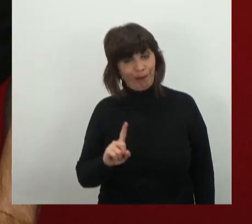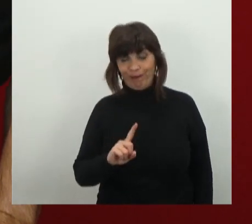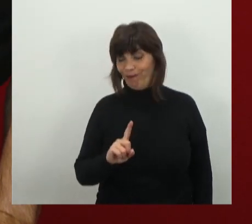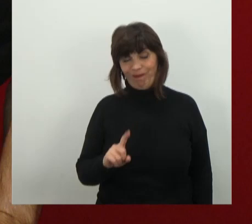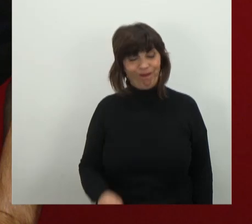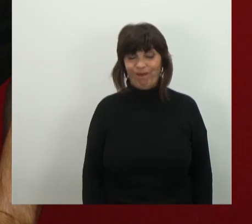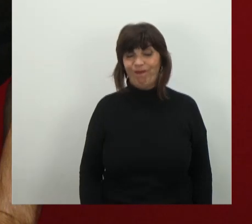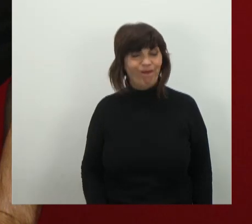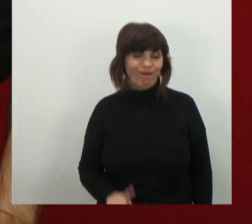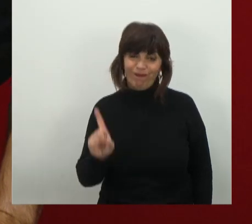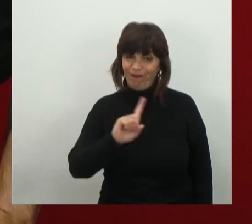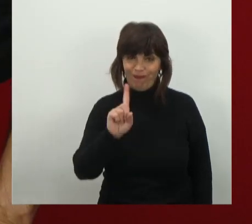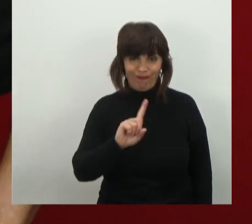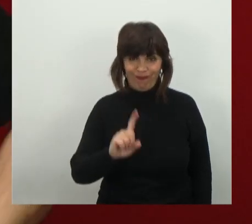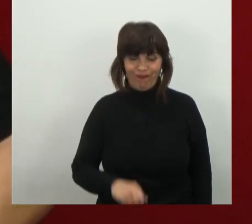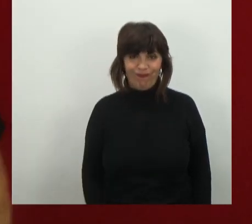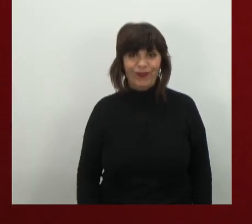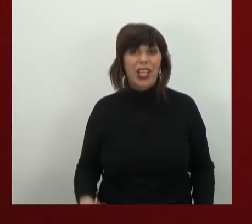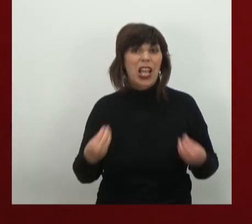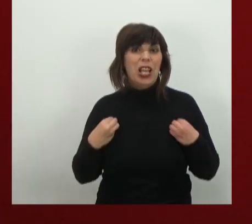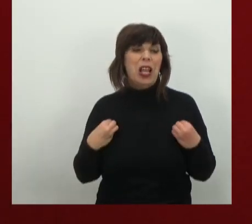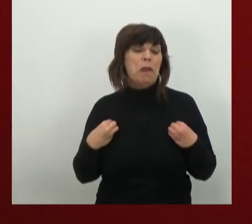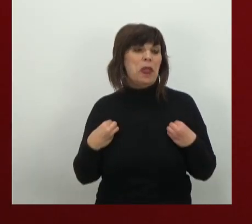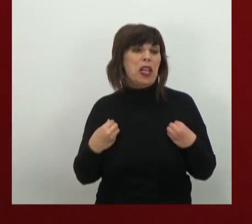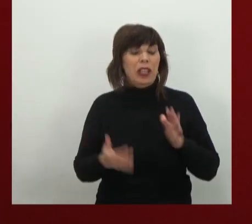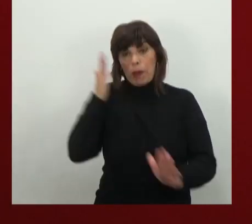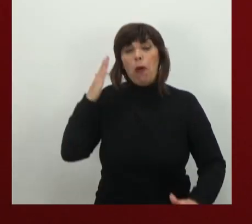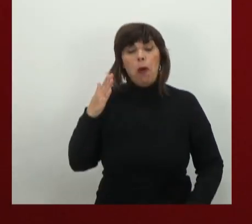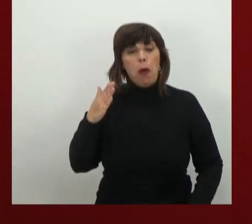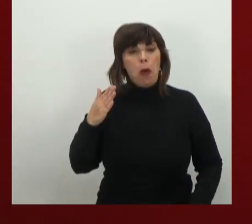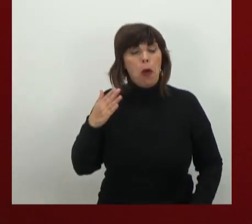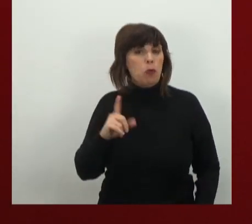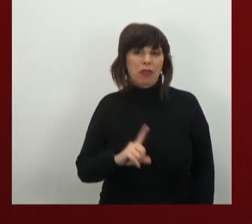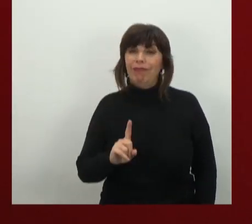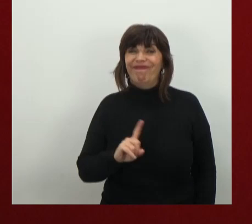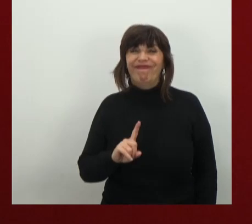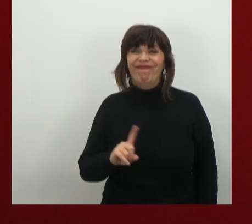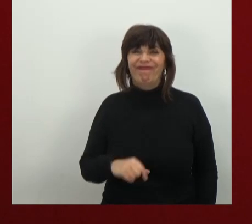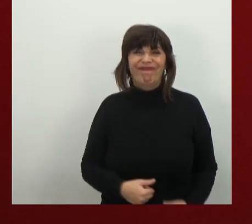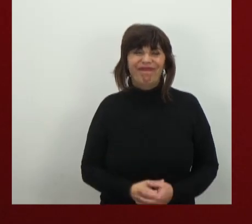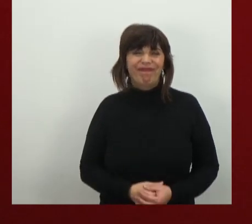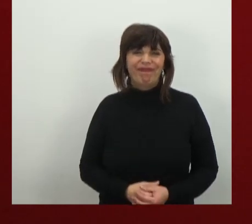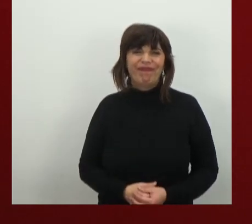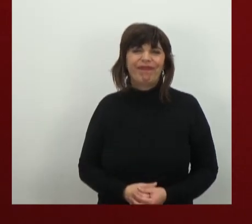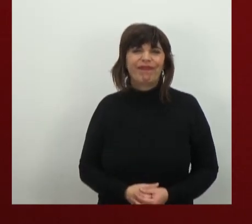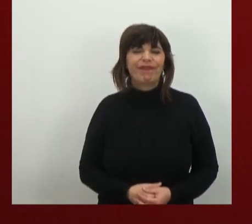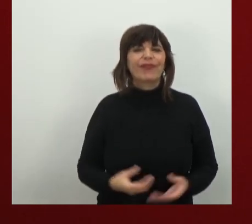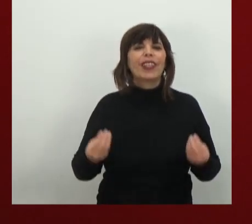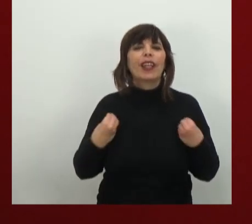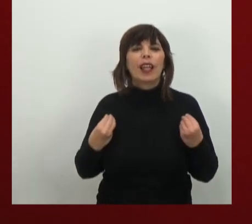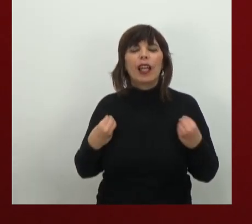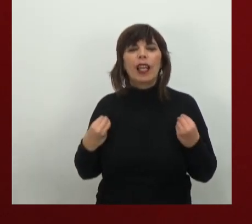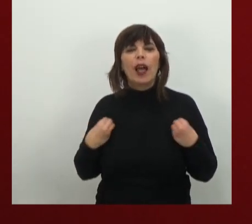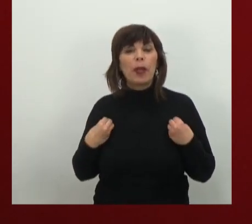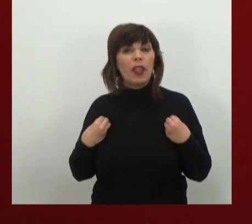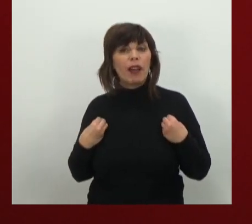Olvídate. La vida no es TikTok. Ni tic-tac. No, no, no, no. La vida es